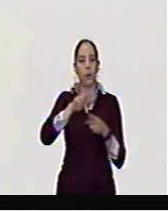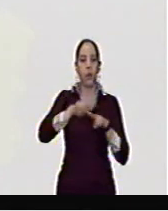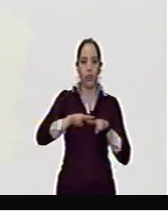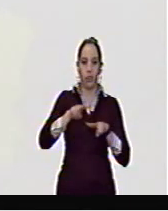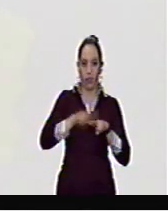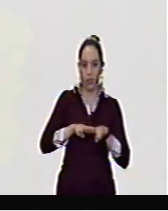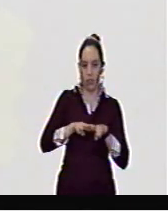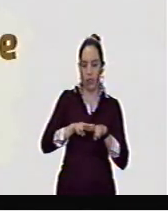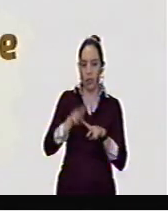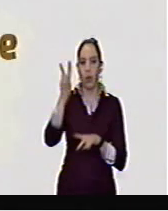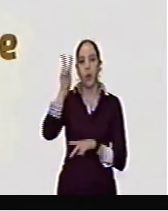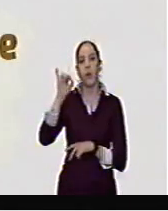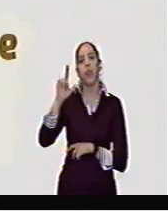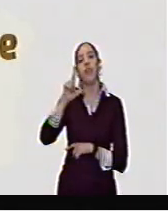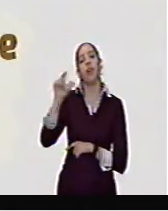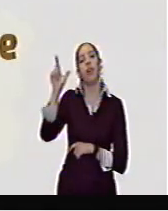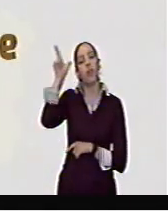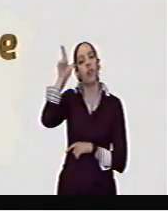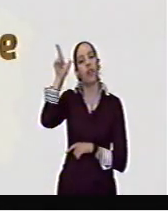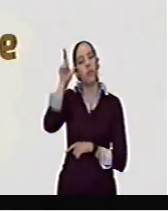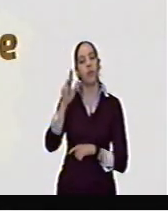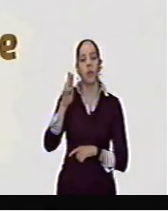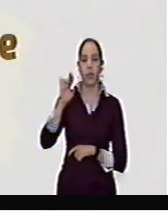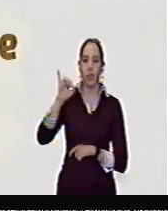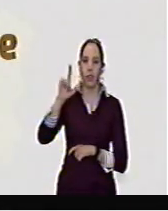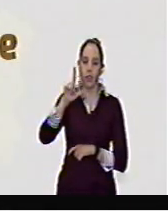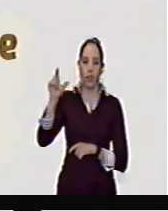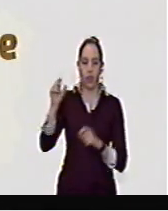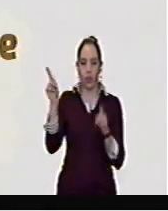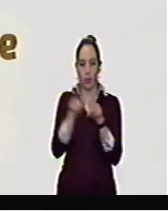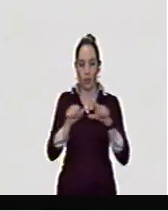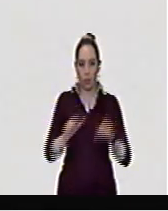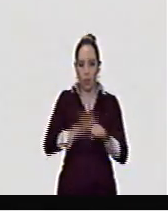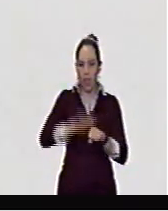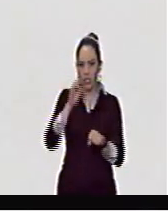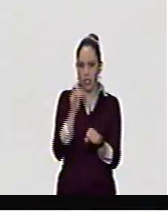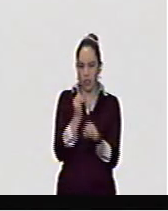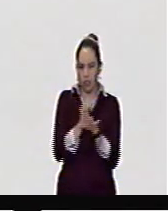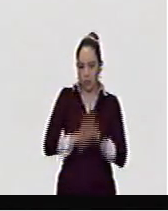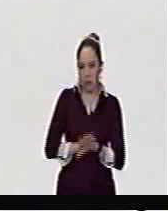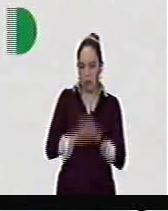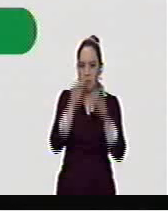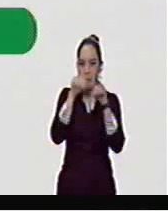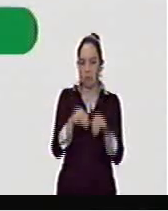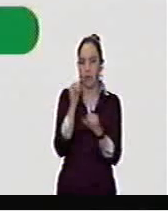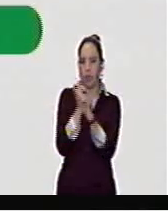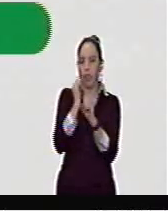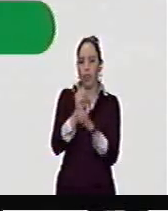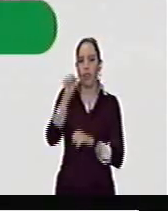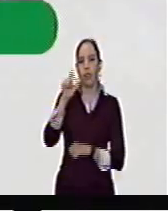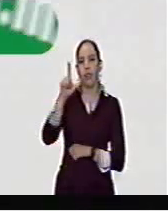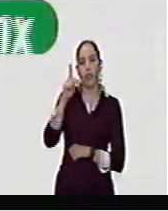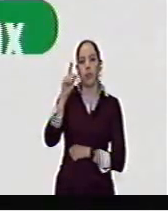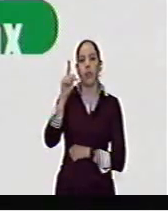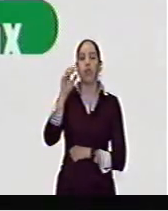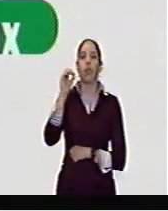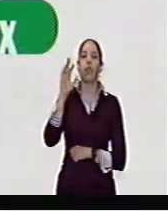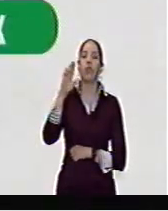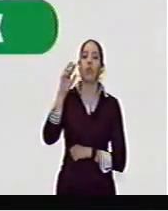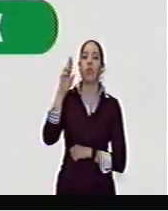Cedral, Vanegas, Villa de Guadalupe, Villa de La Paz. Para más información visita nuestra página oficial